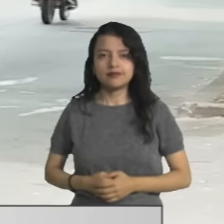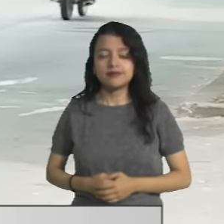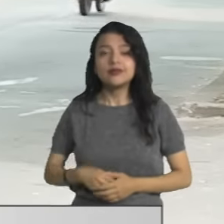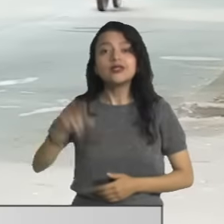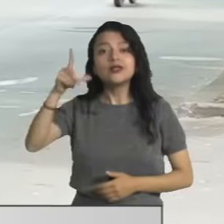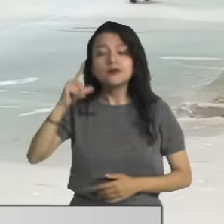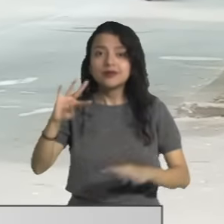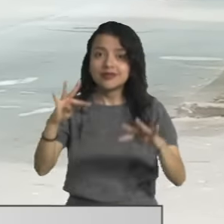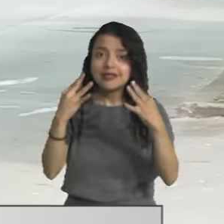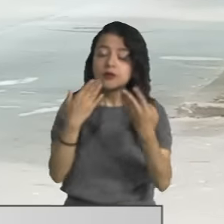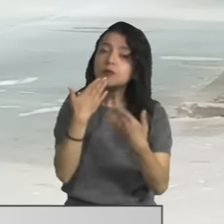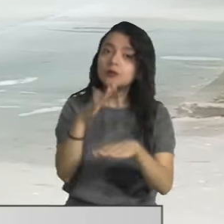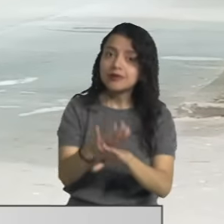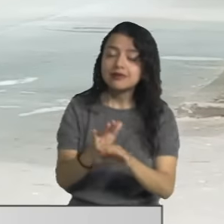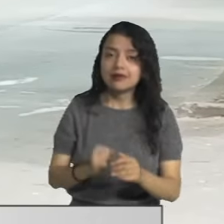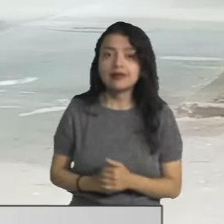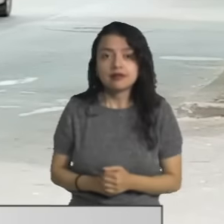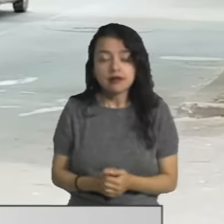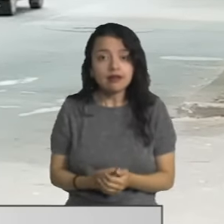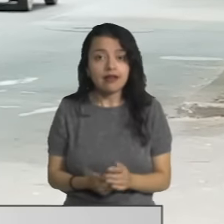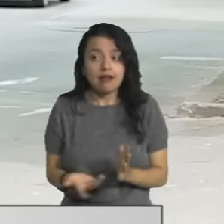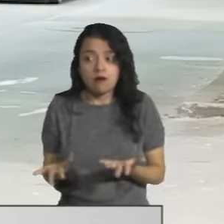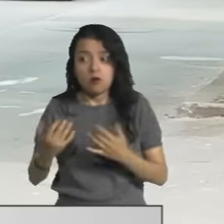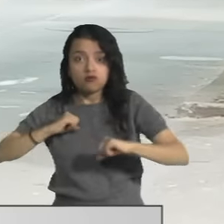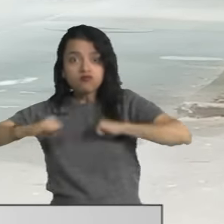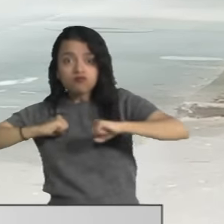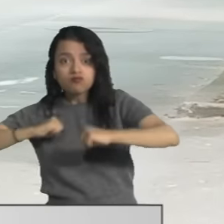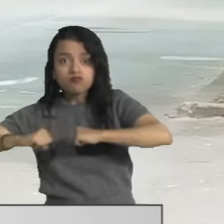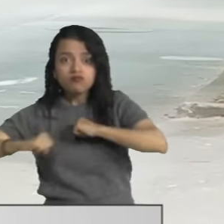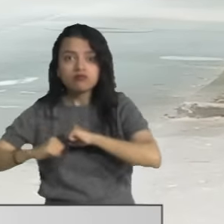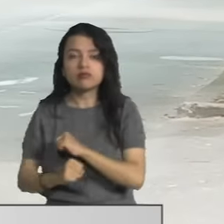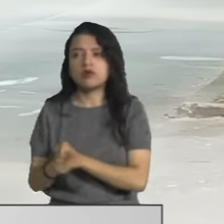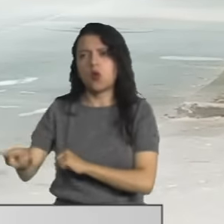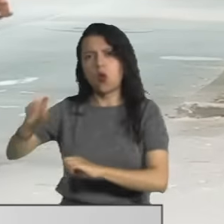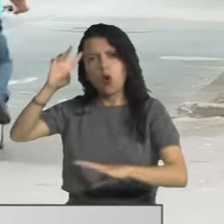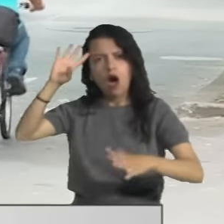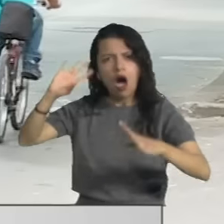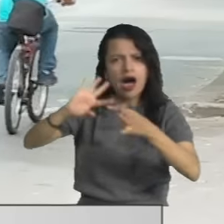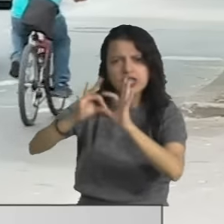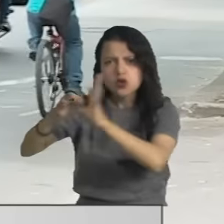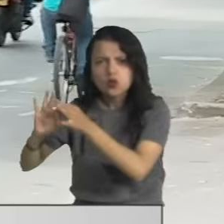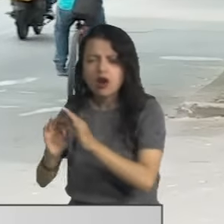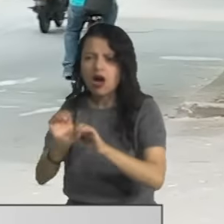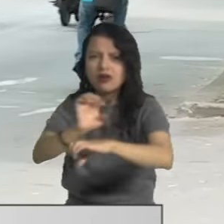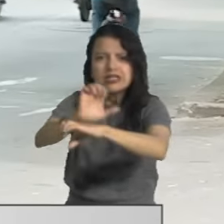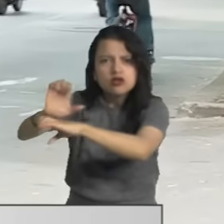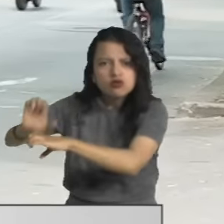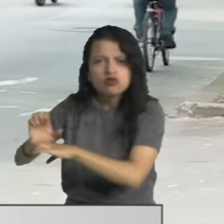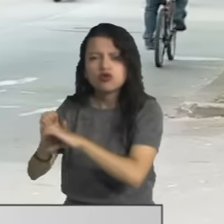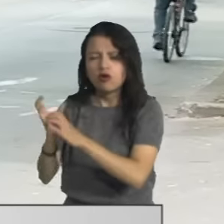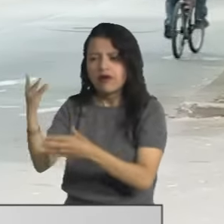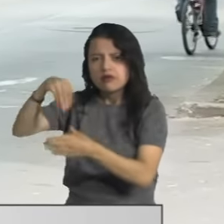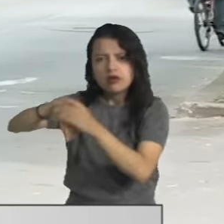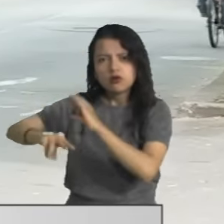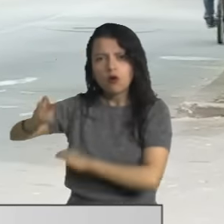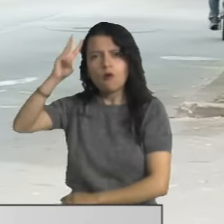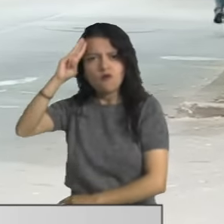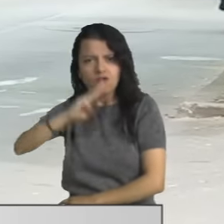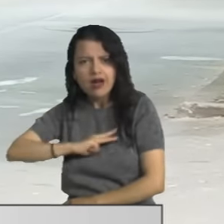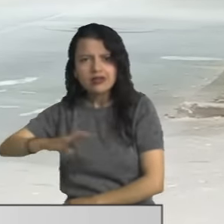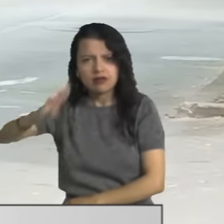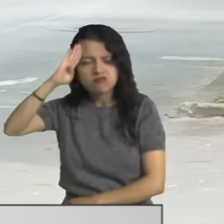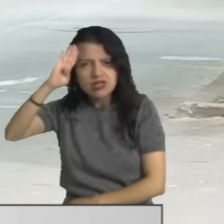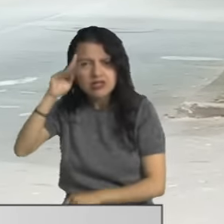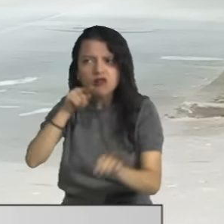Luisa y televidentes, muy buenas tardes. Pues este resultado se logró mediante un trabajo articulado entre varias instituciones de la fuerza pública. El